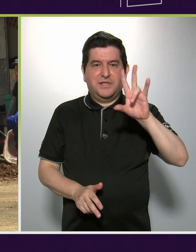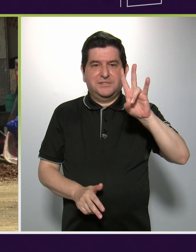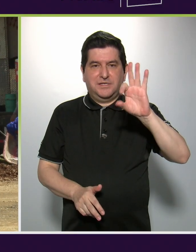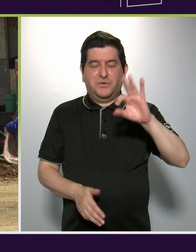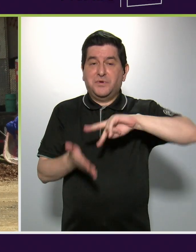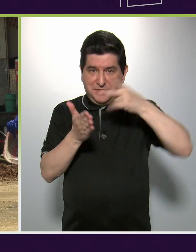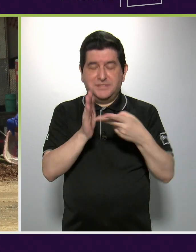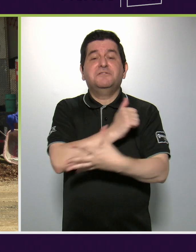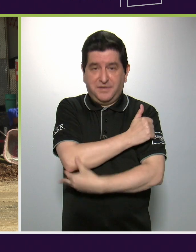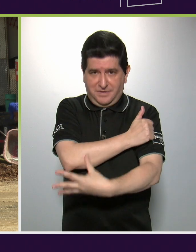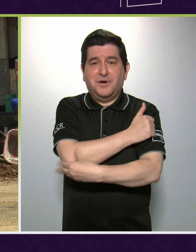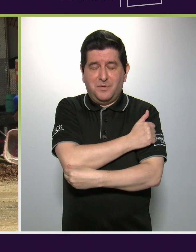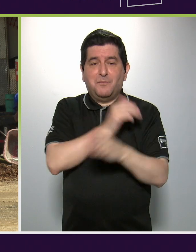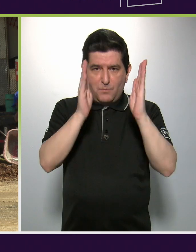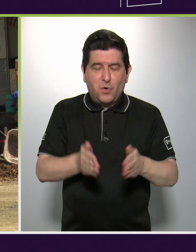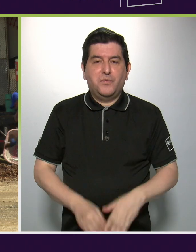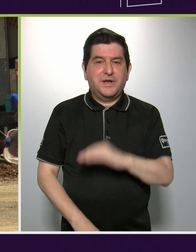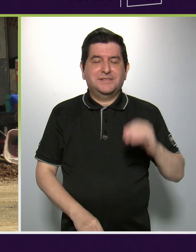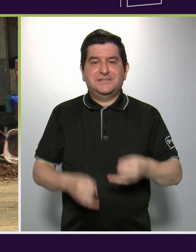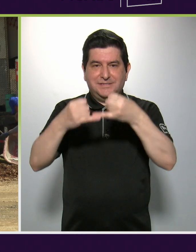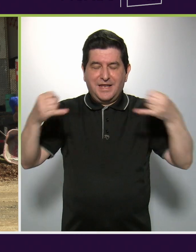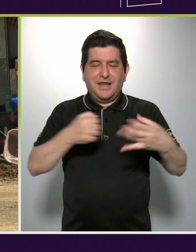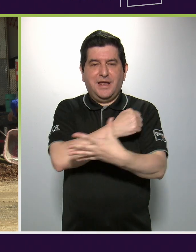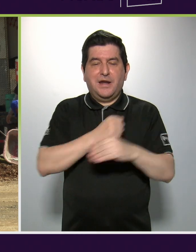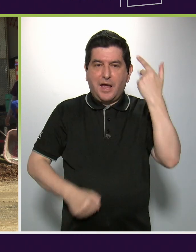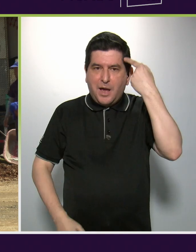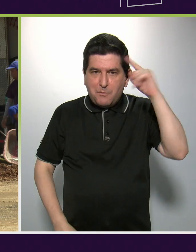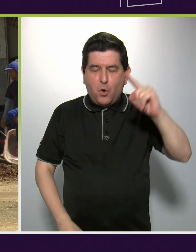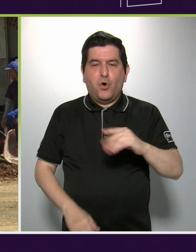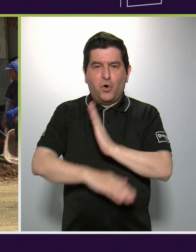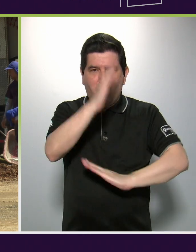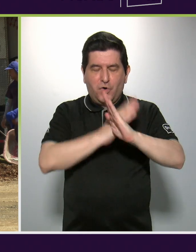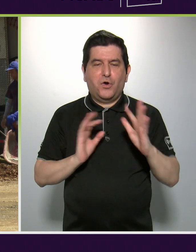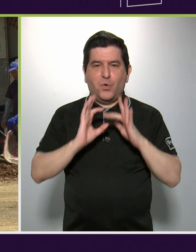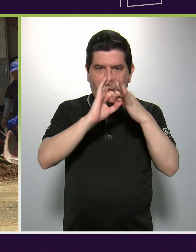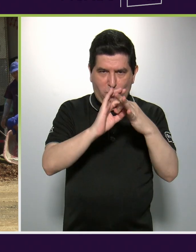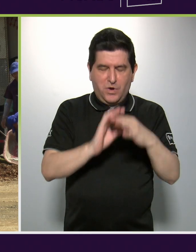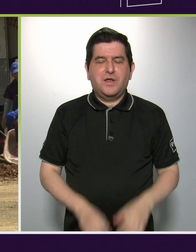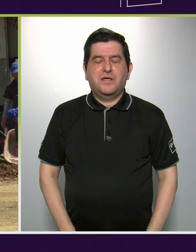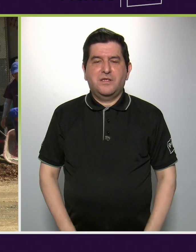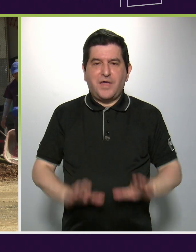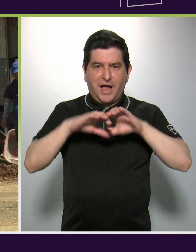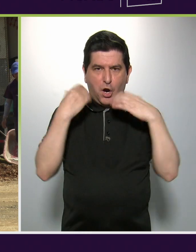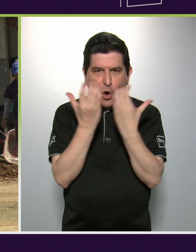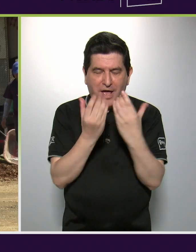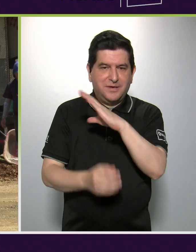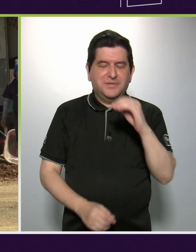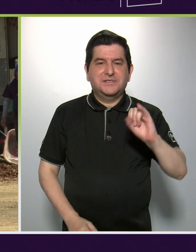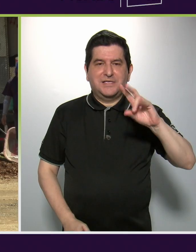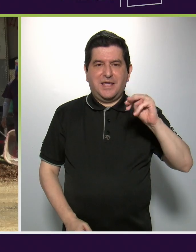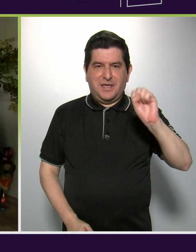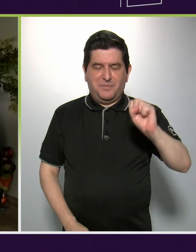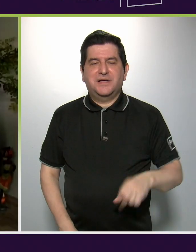que se había construido en alianza entre CONAPDIS y el IMAS en el año 2017 aproximadamente, pero nada de esto se